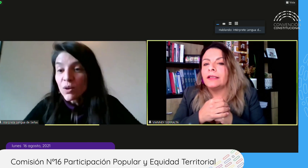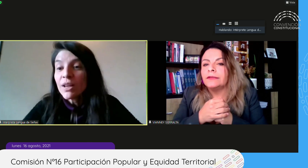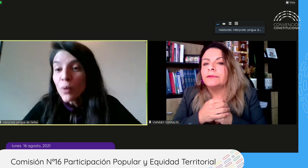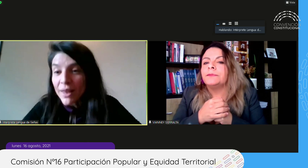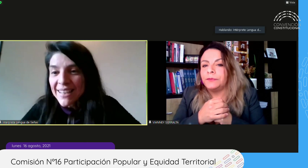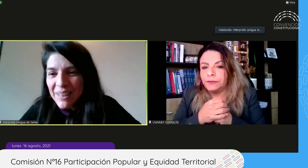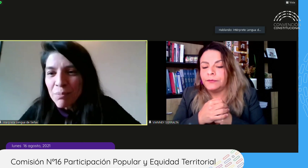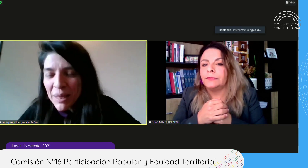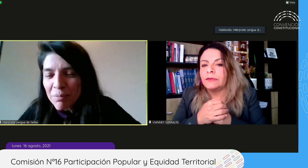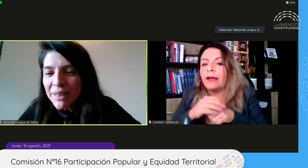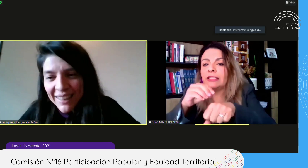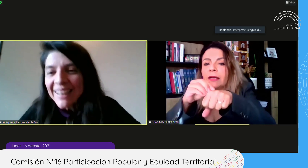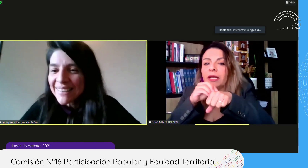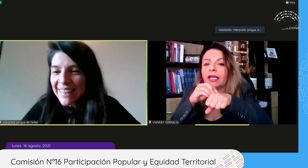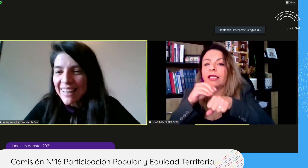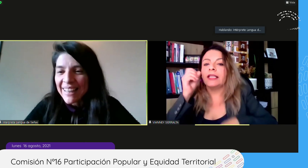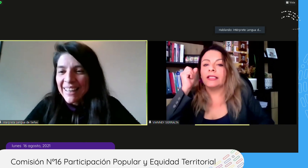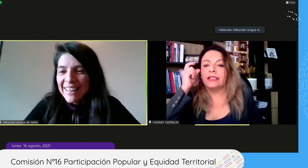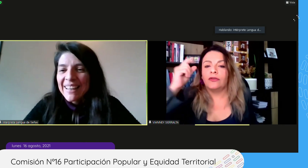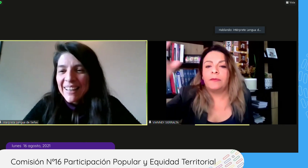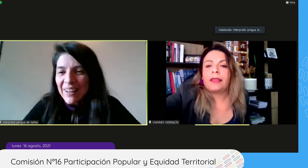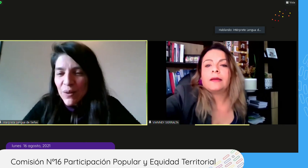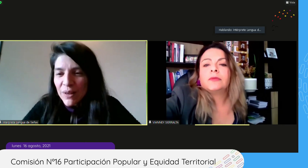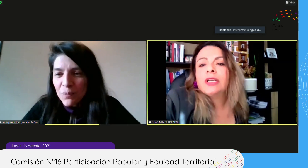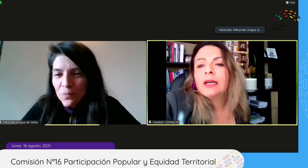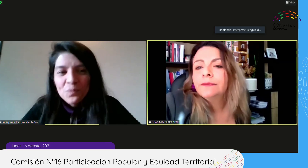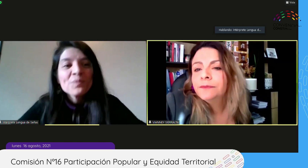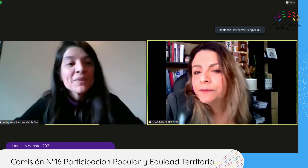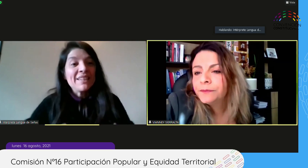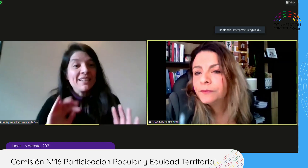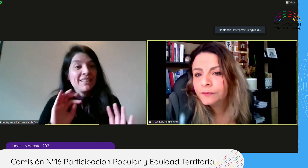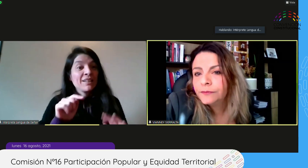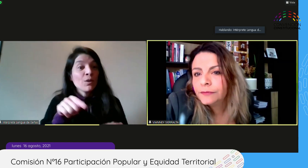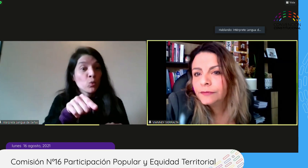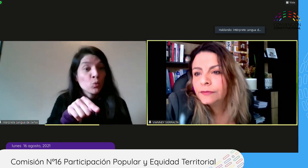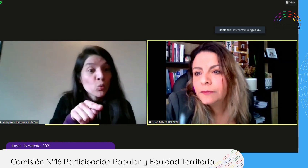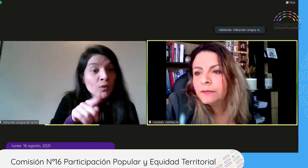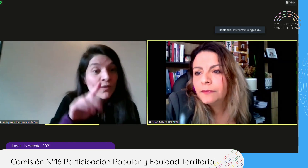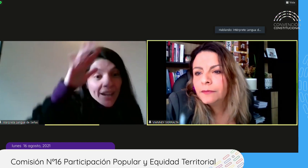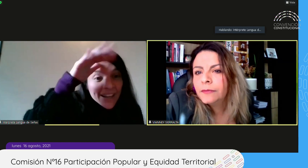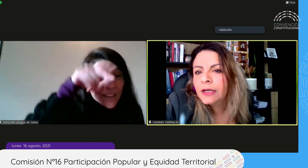Yo voy a hacer con lengua de señas rápidamente, así es que ahora...